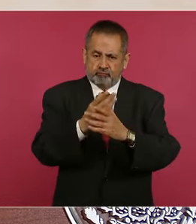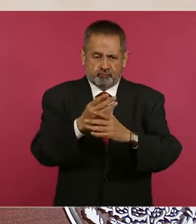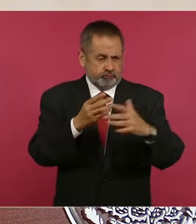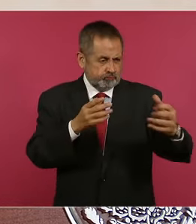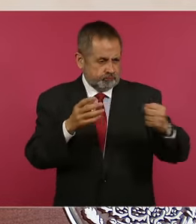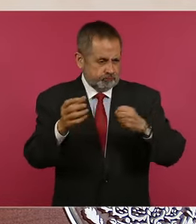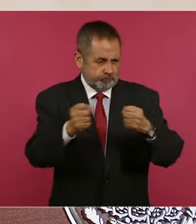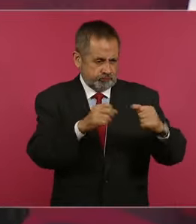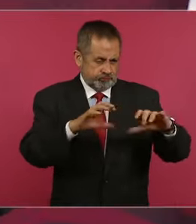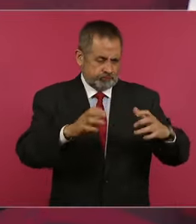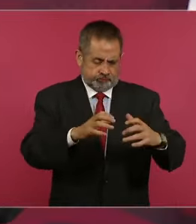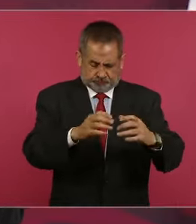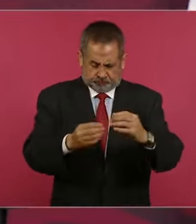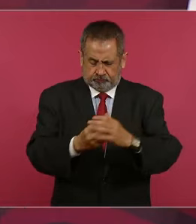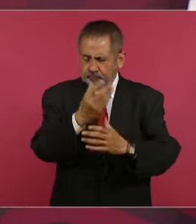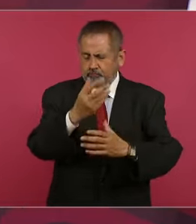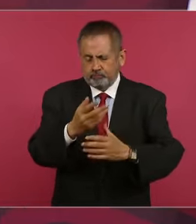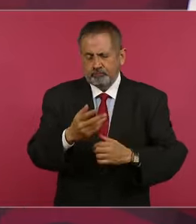un